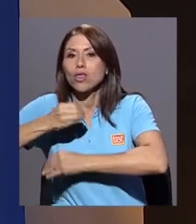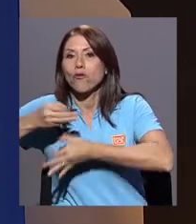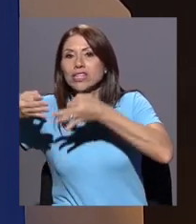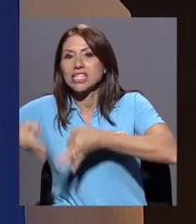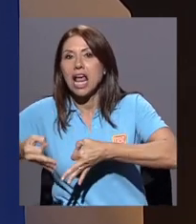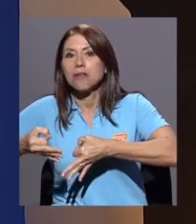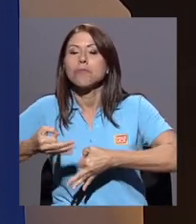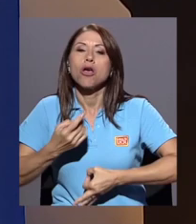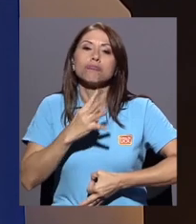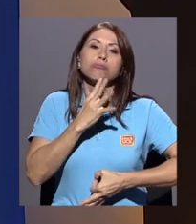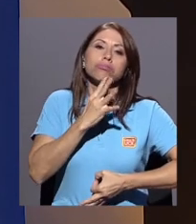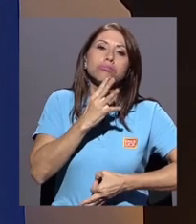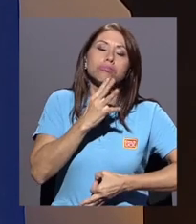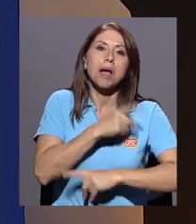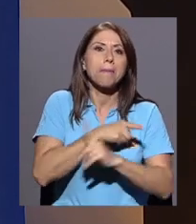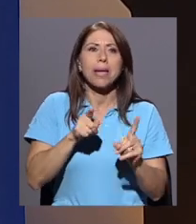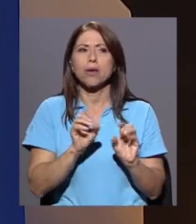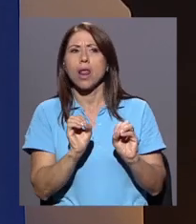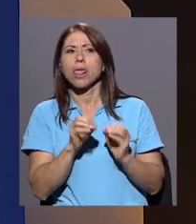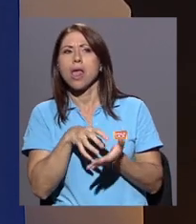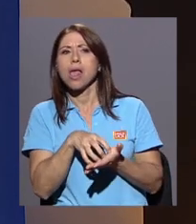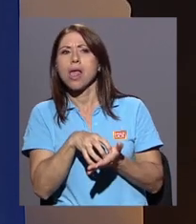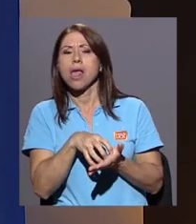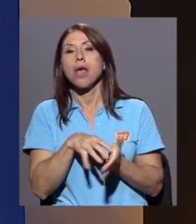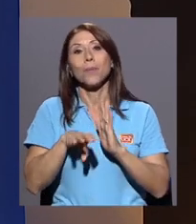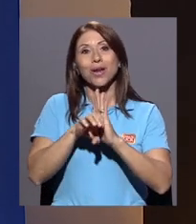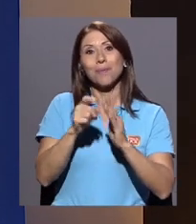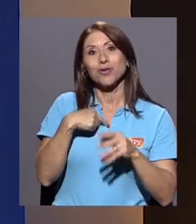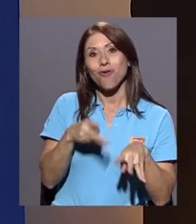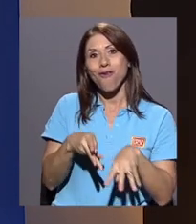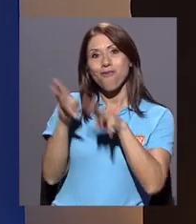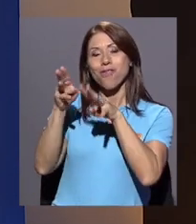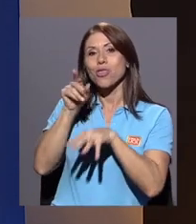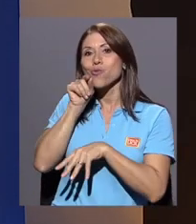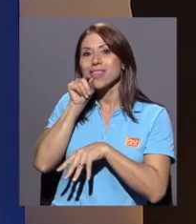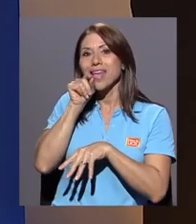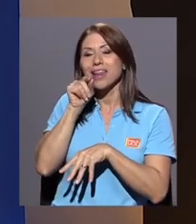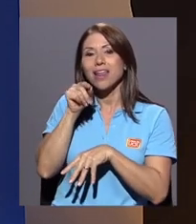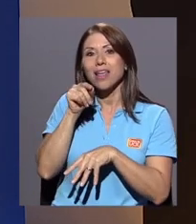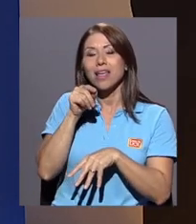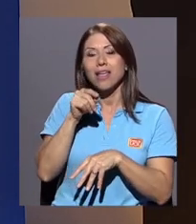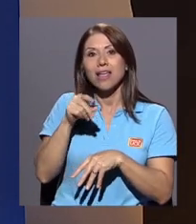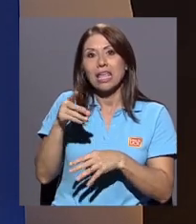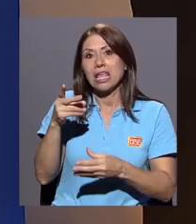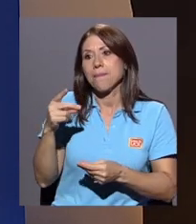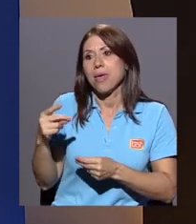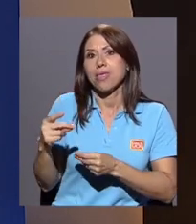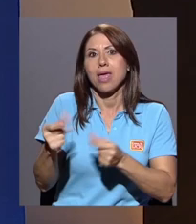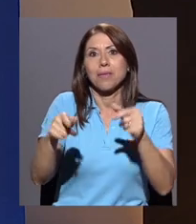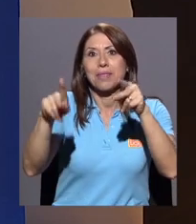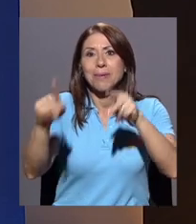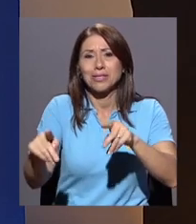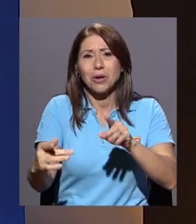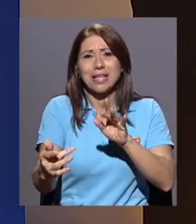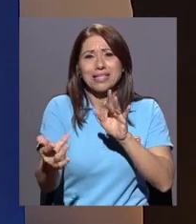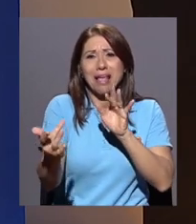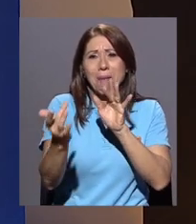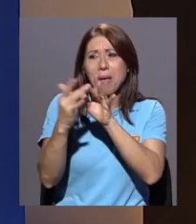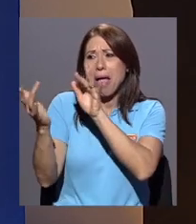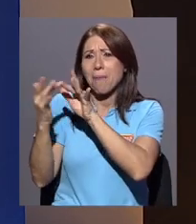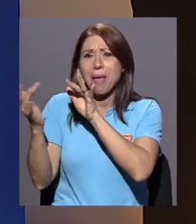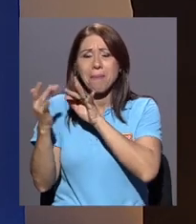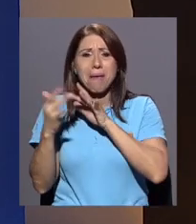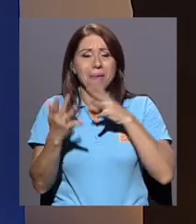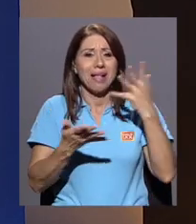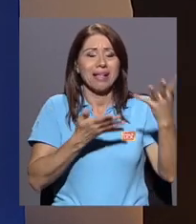oficial y no era cuestionado. Hoy, desde Twitter, yo puedo decir algo a mi audiencia e inmediatamente puedo recibir piedras en